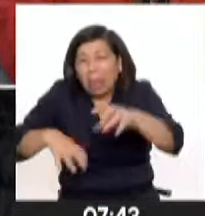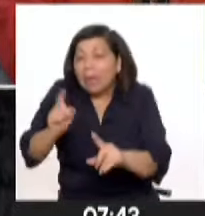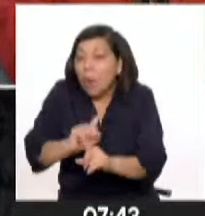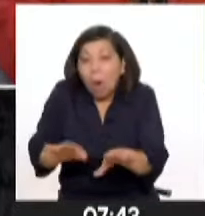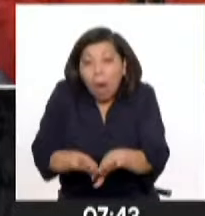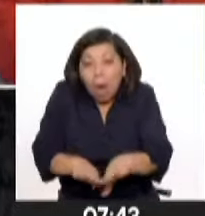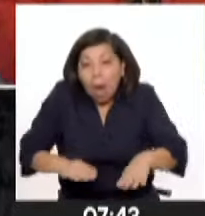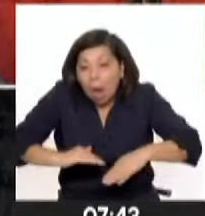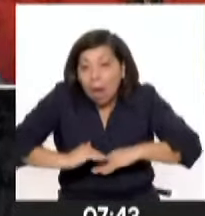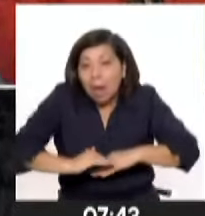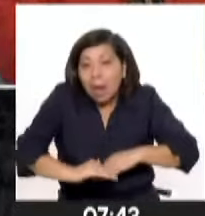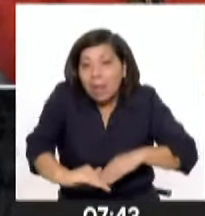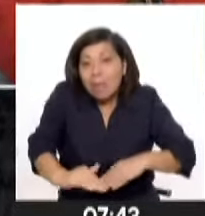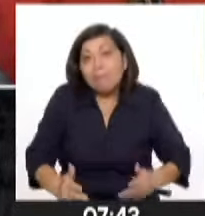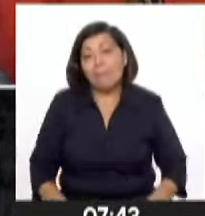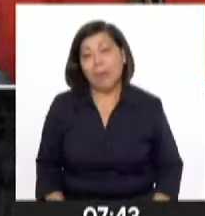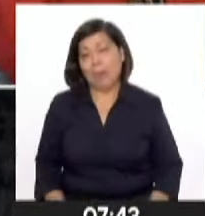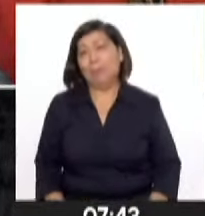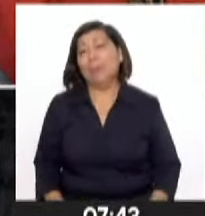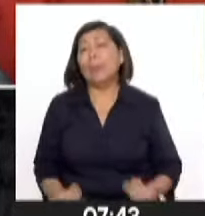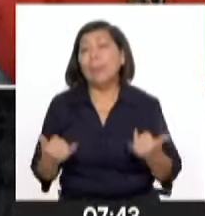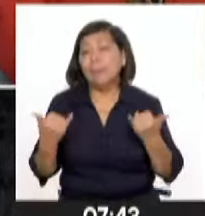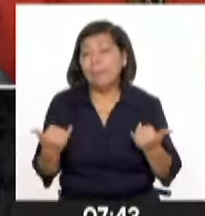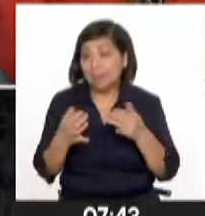quebradas. Es importante, ministra,